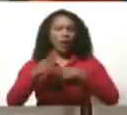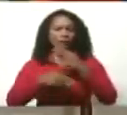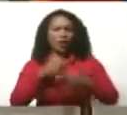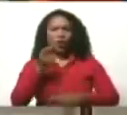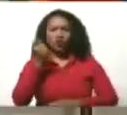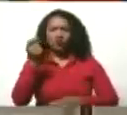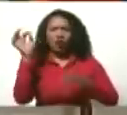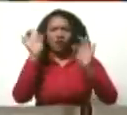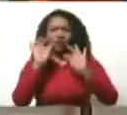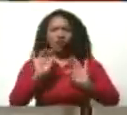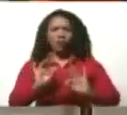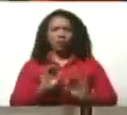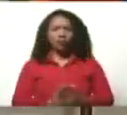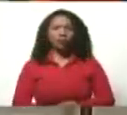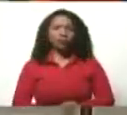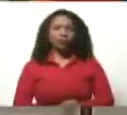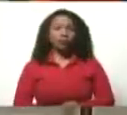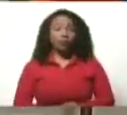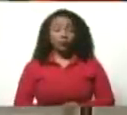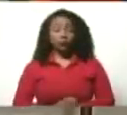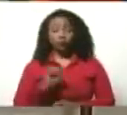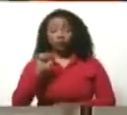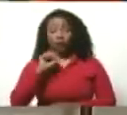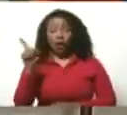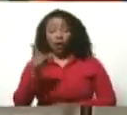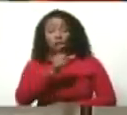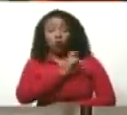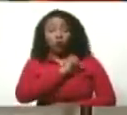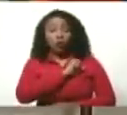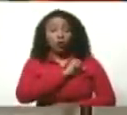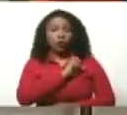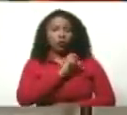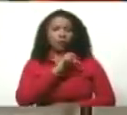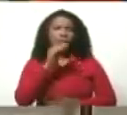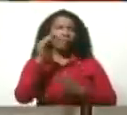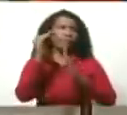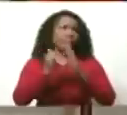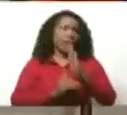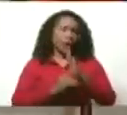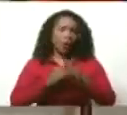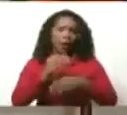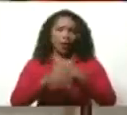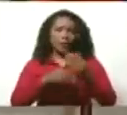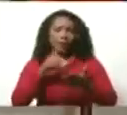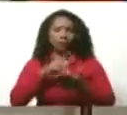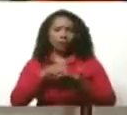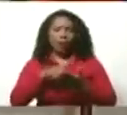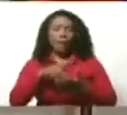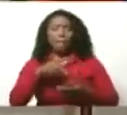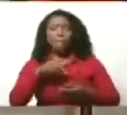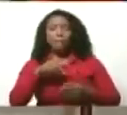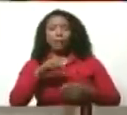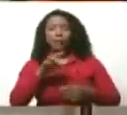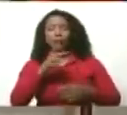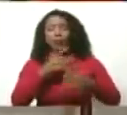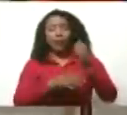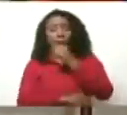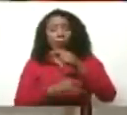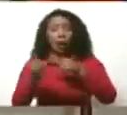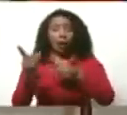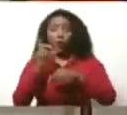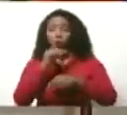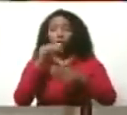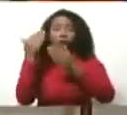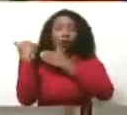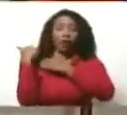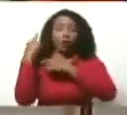manera. Inclusive, siendo su cuñado, mucho menos. Pero aparte, ni siquiera tenía un cargo dentro